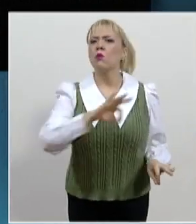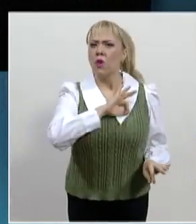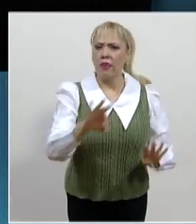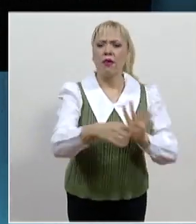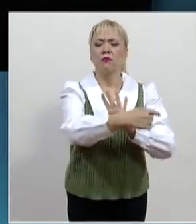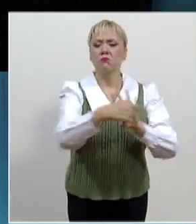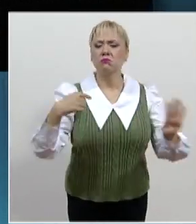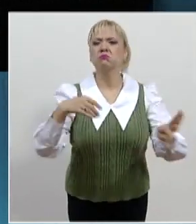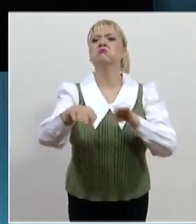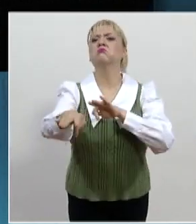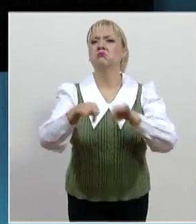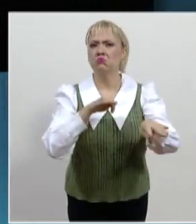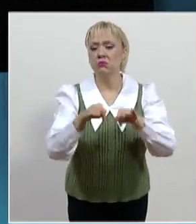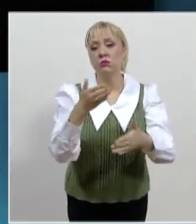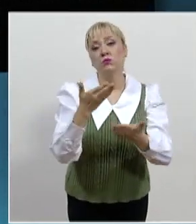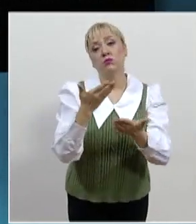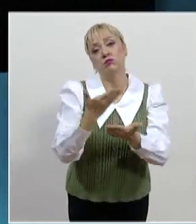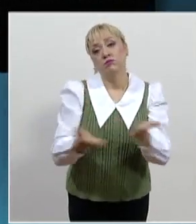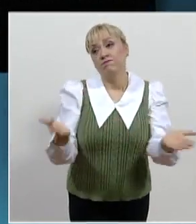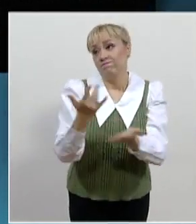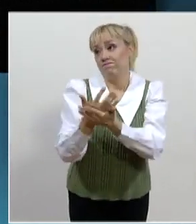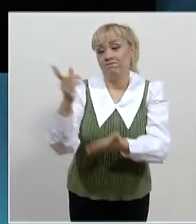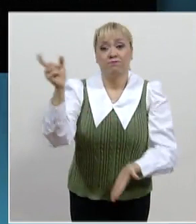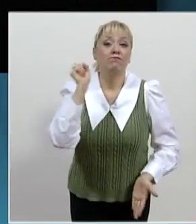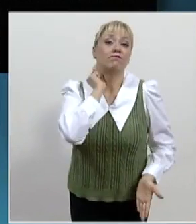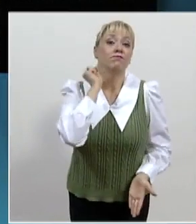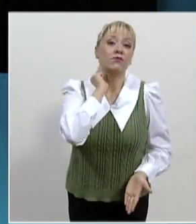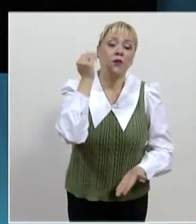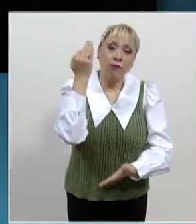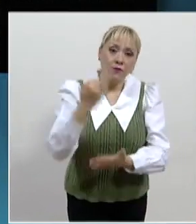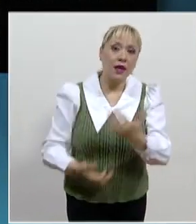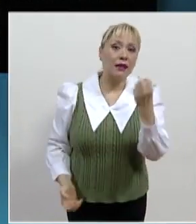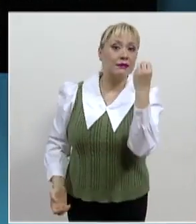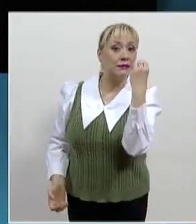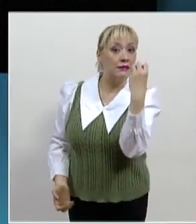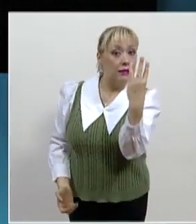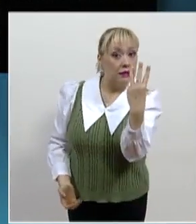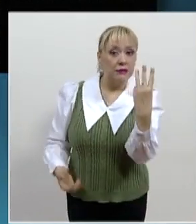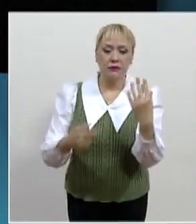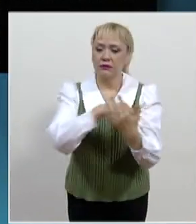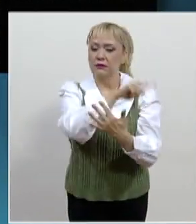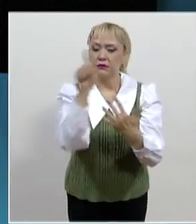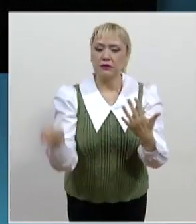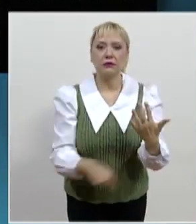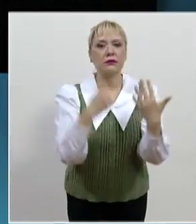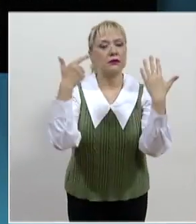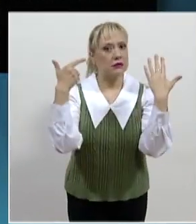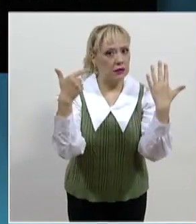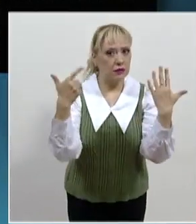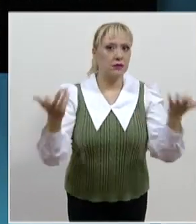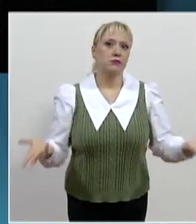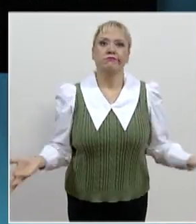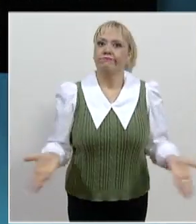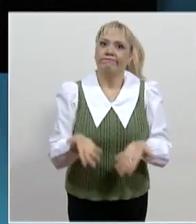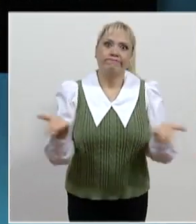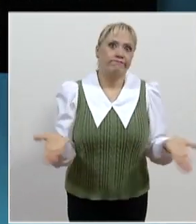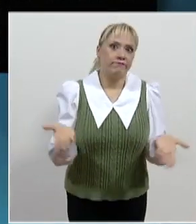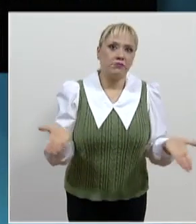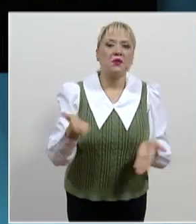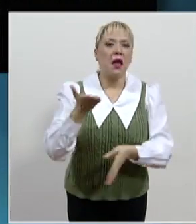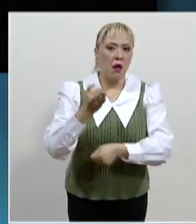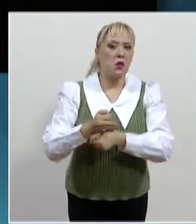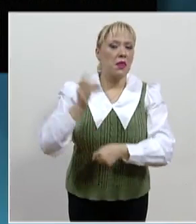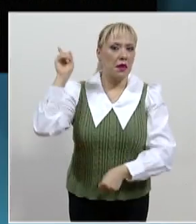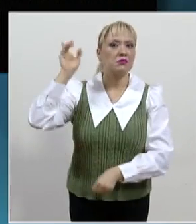integrantes, en tanto el Senado nombra a las personas comisionadas pendientes. Lo que se está dando a conocer, le digo ya,